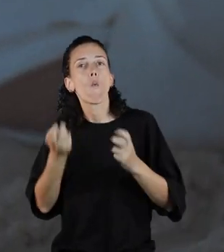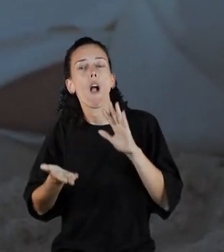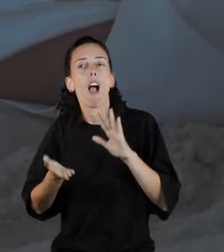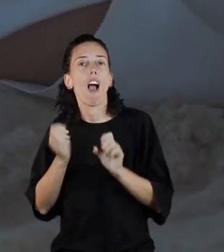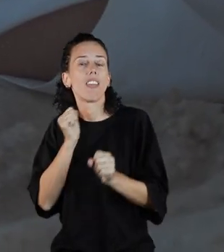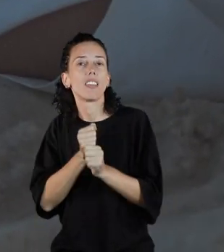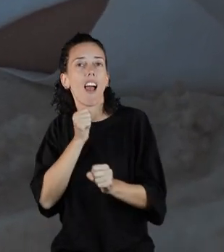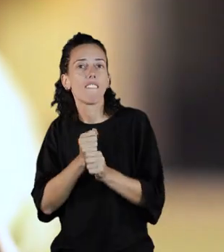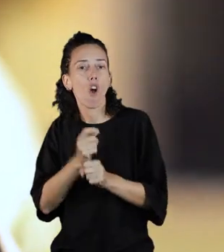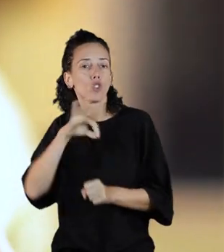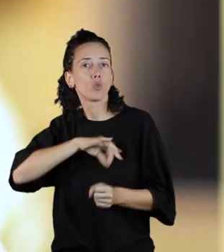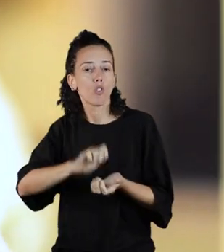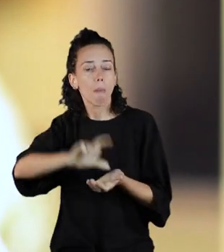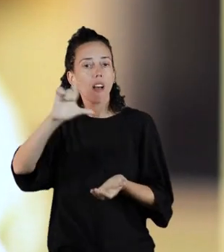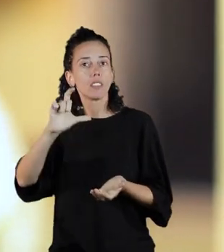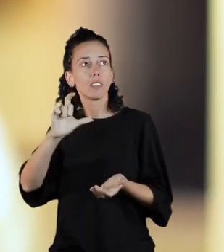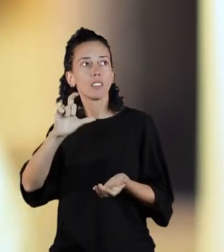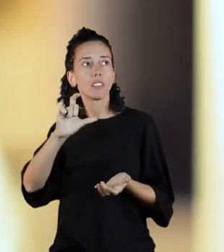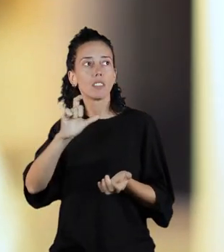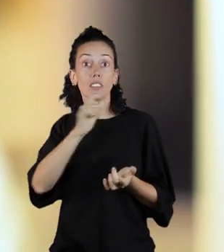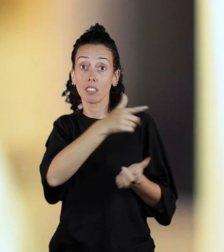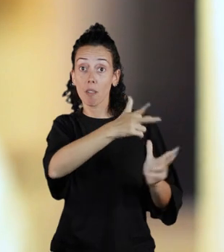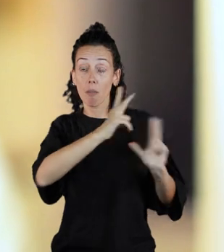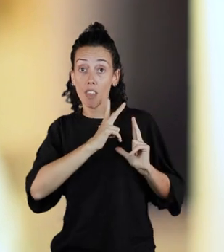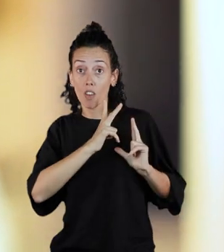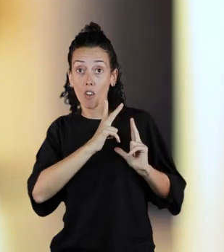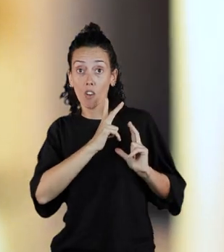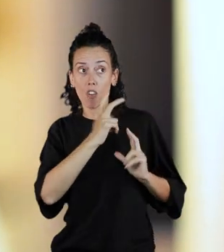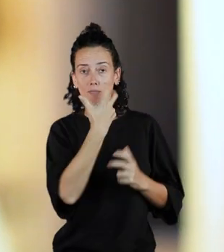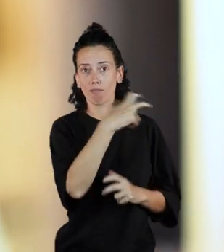buscar más trabajo? Él me dijo eso.